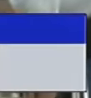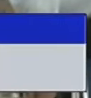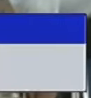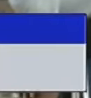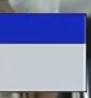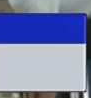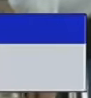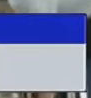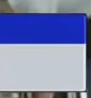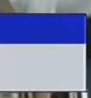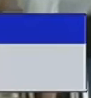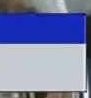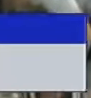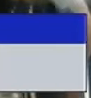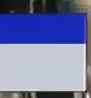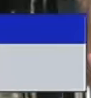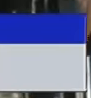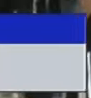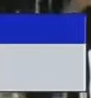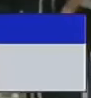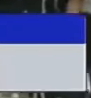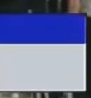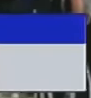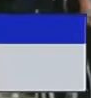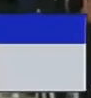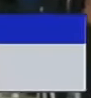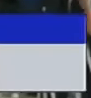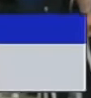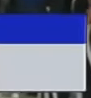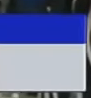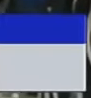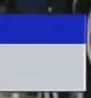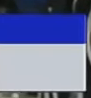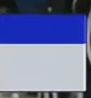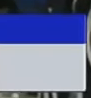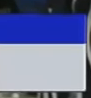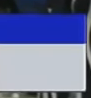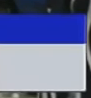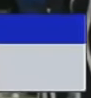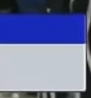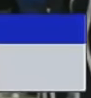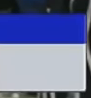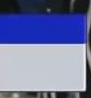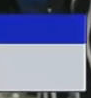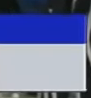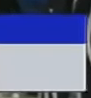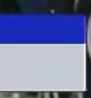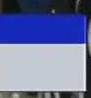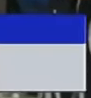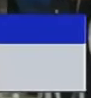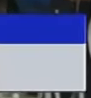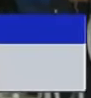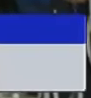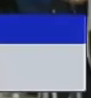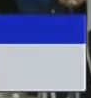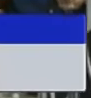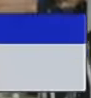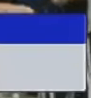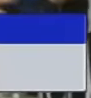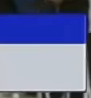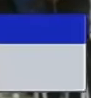embajadora extraordinaria y plenipotenciaria de la República Bolivariana de Venezuela ante la República de